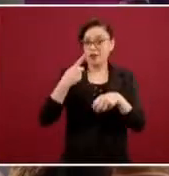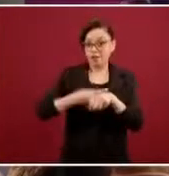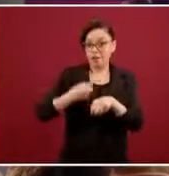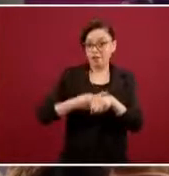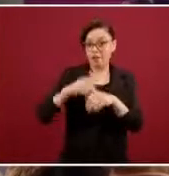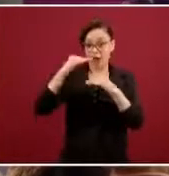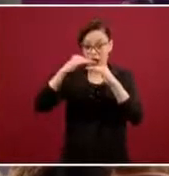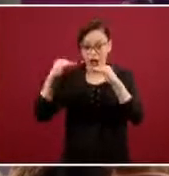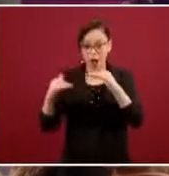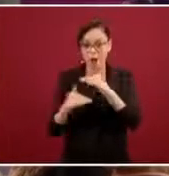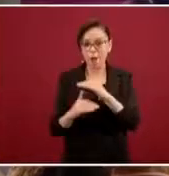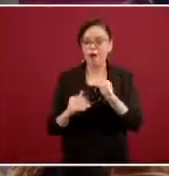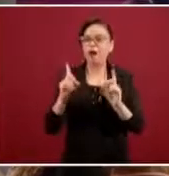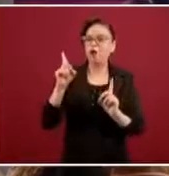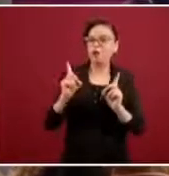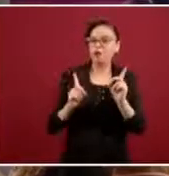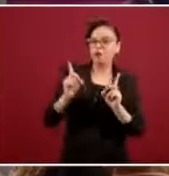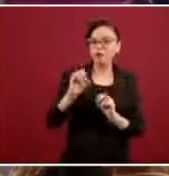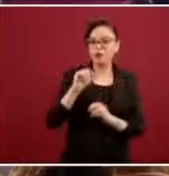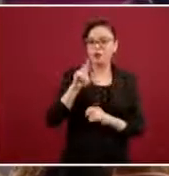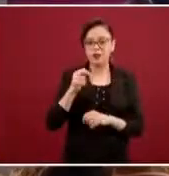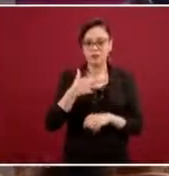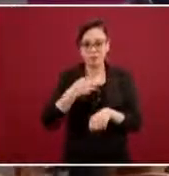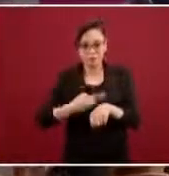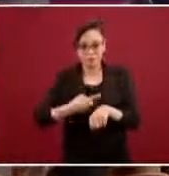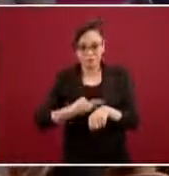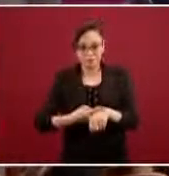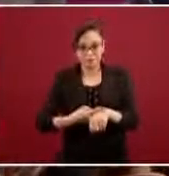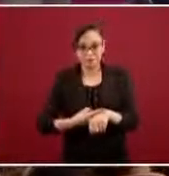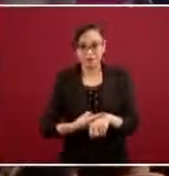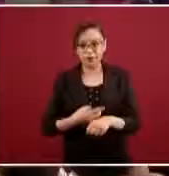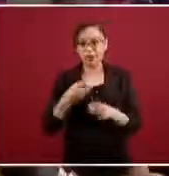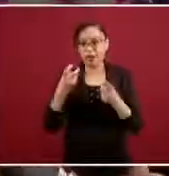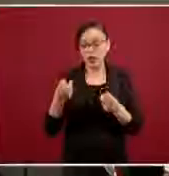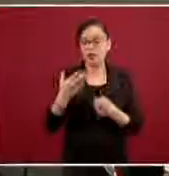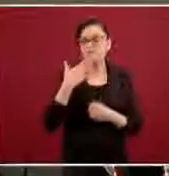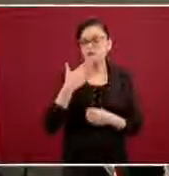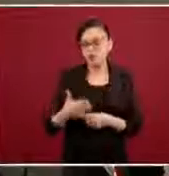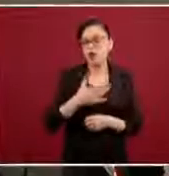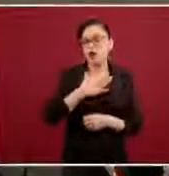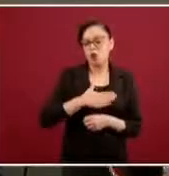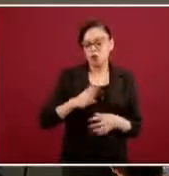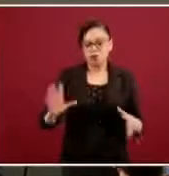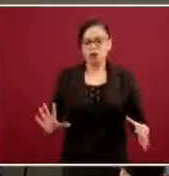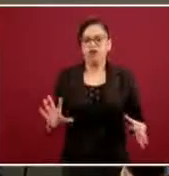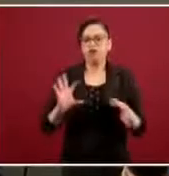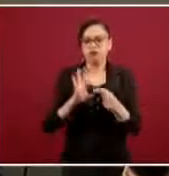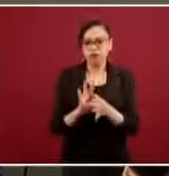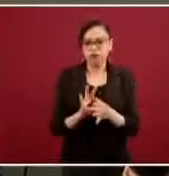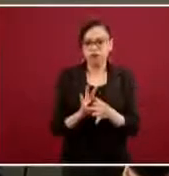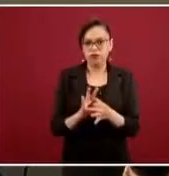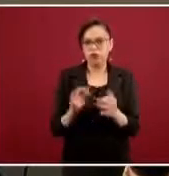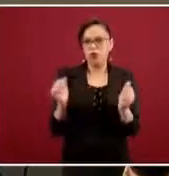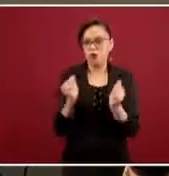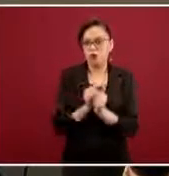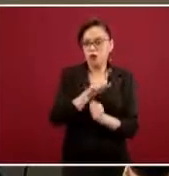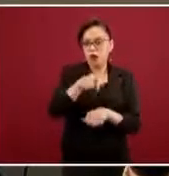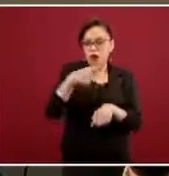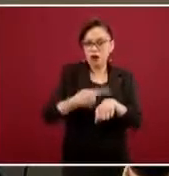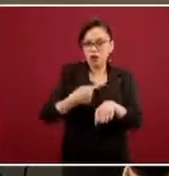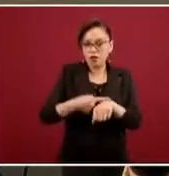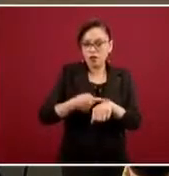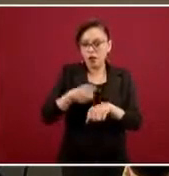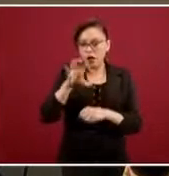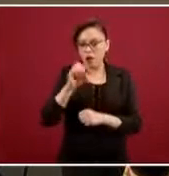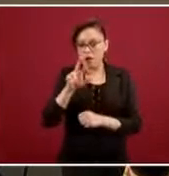estimados. Esta representa de una manera más justa o más apropiada lo que ocurre con la enfermedad COVID,